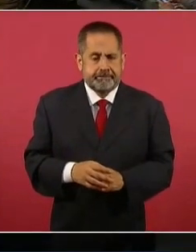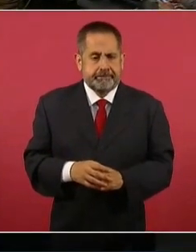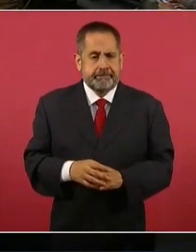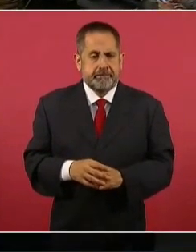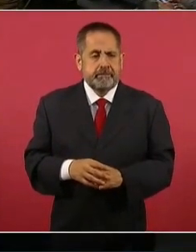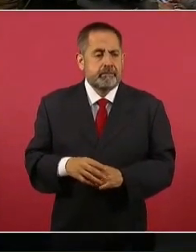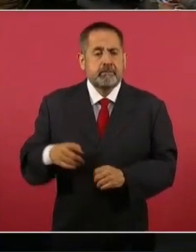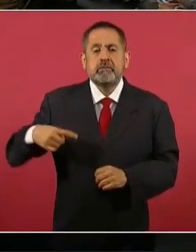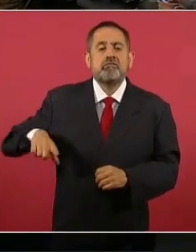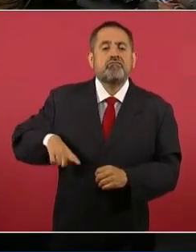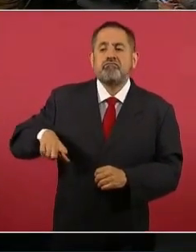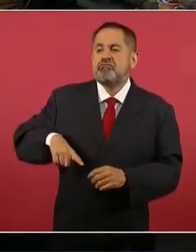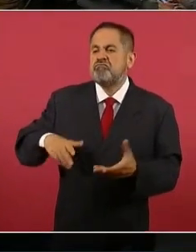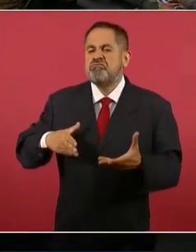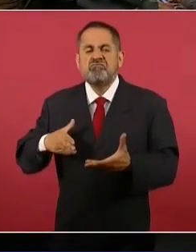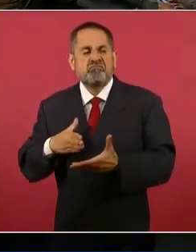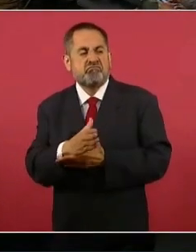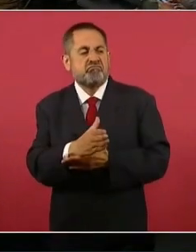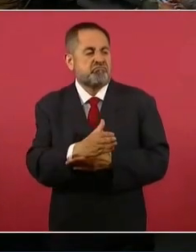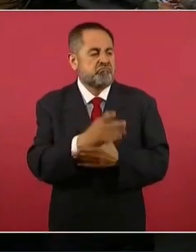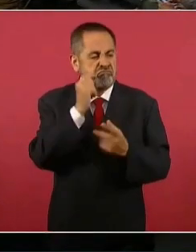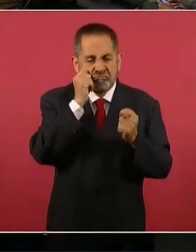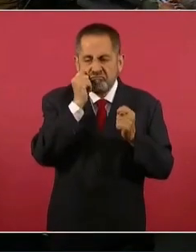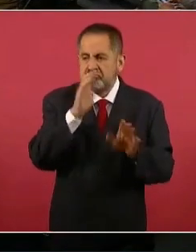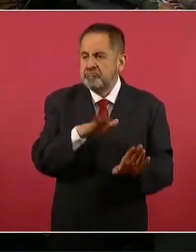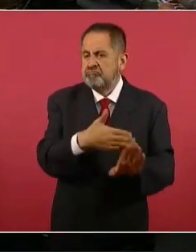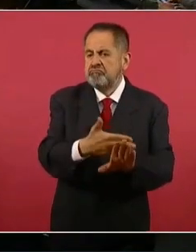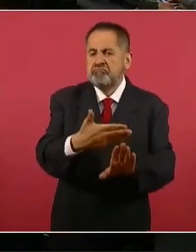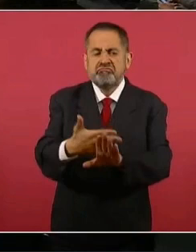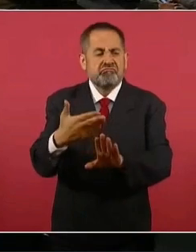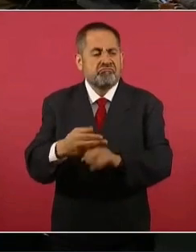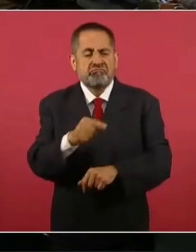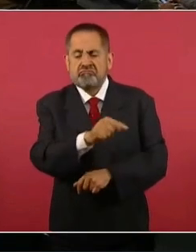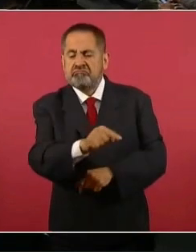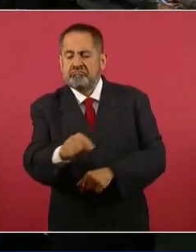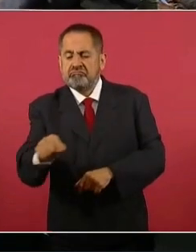intervención del Estado en contra de